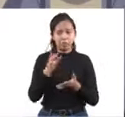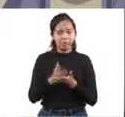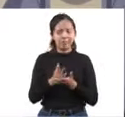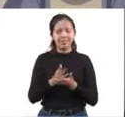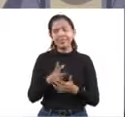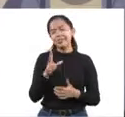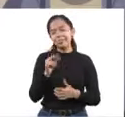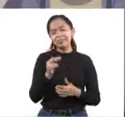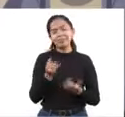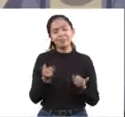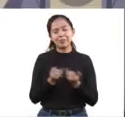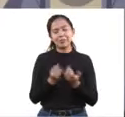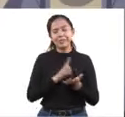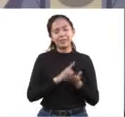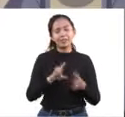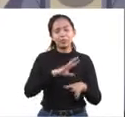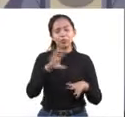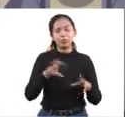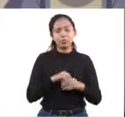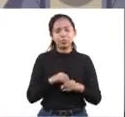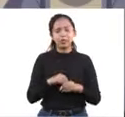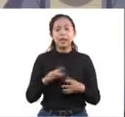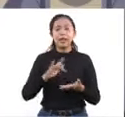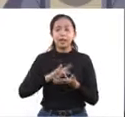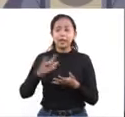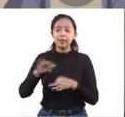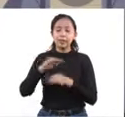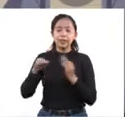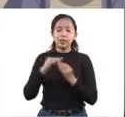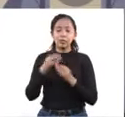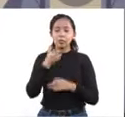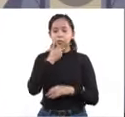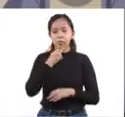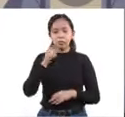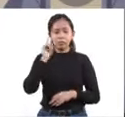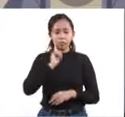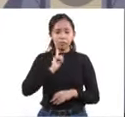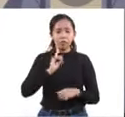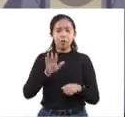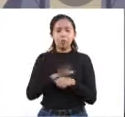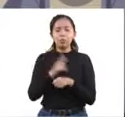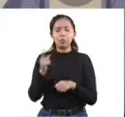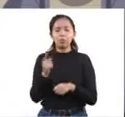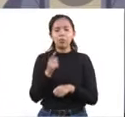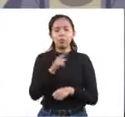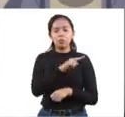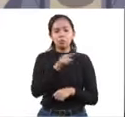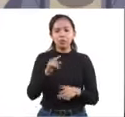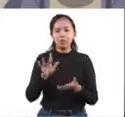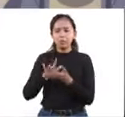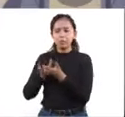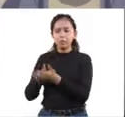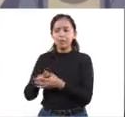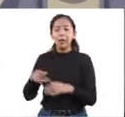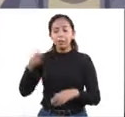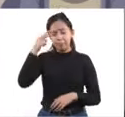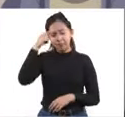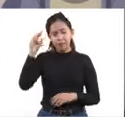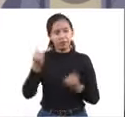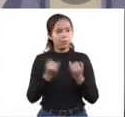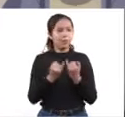los derechos. Gracias a todas y todos ustedes por lo que dan a México y lo que aportan a Estados